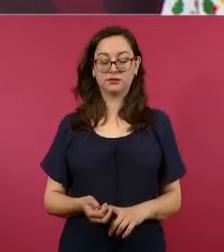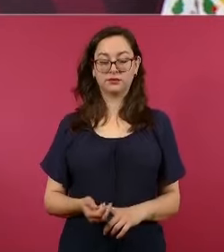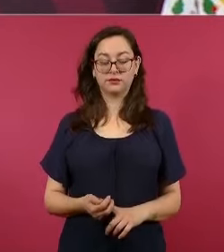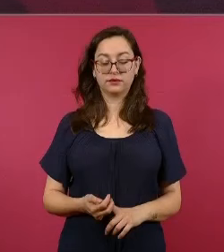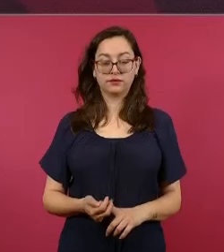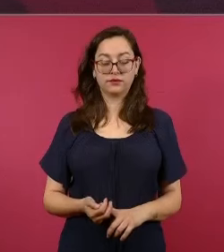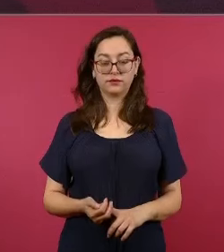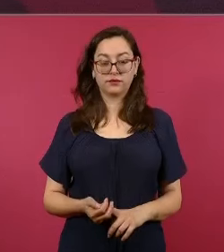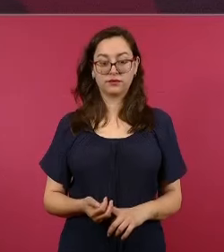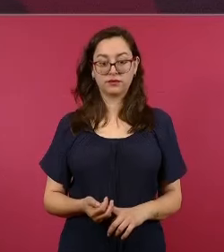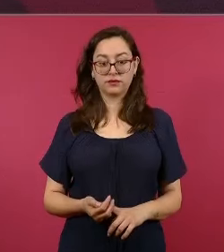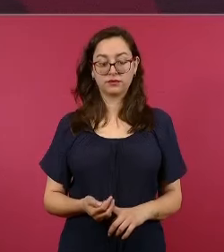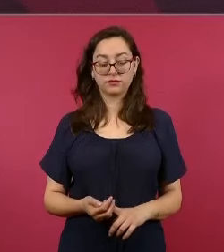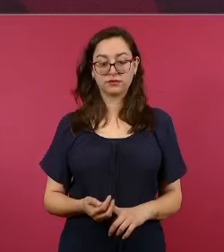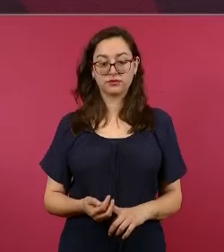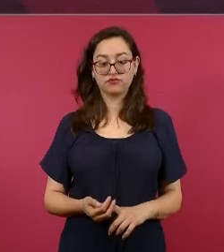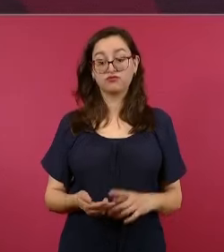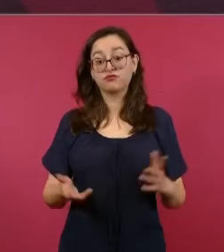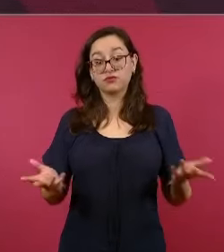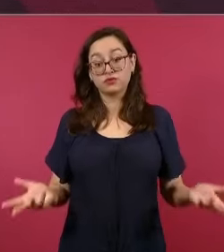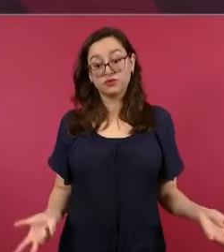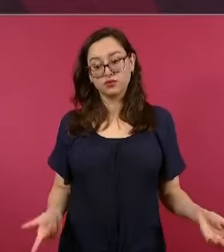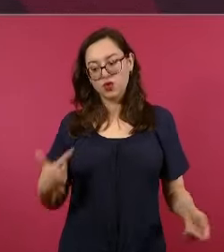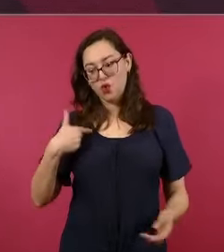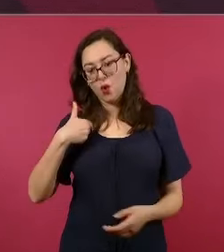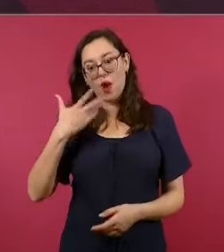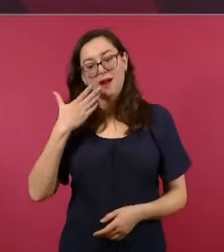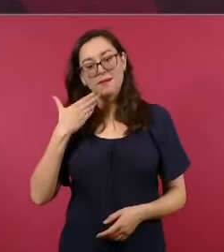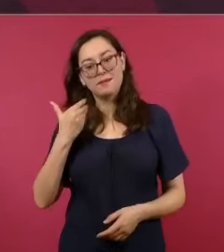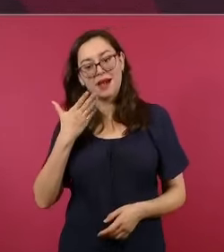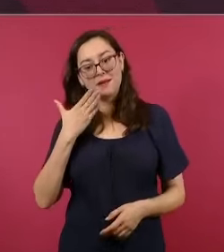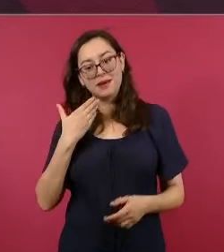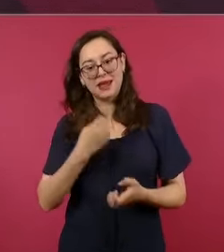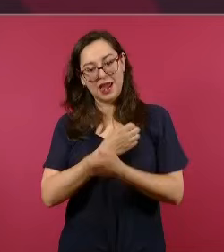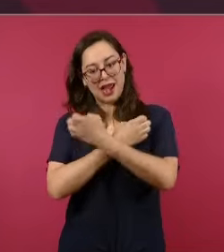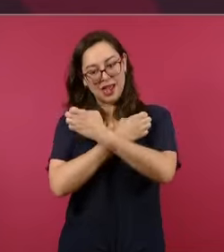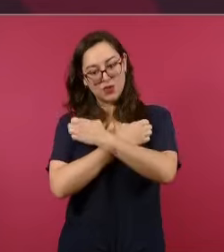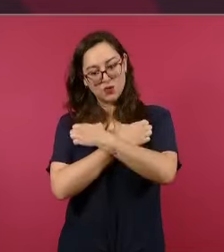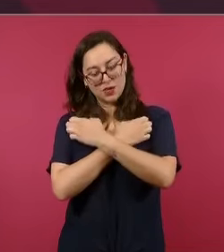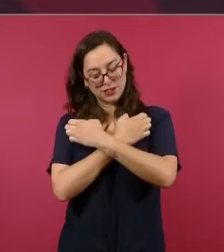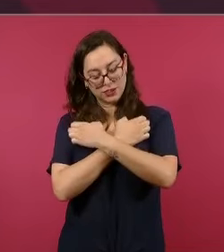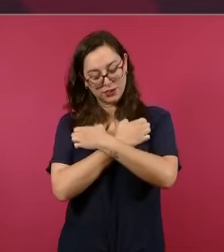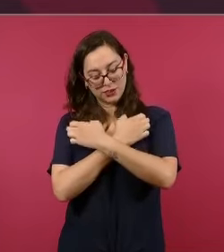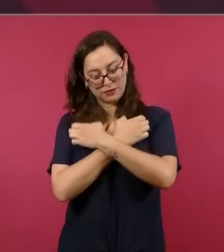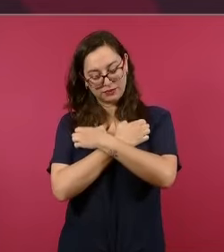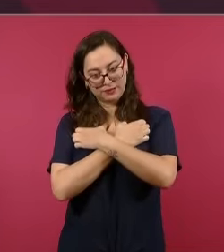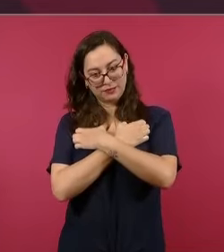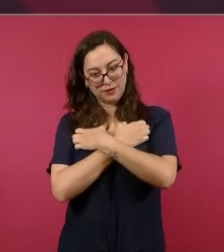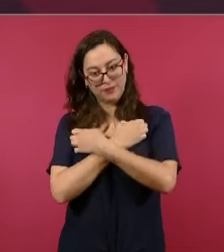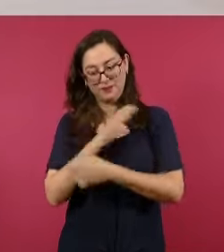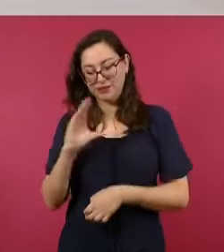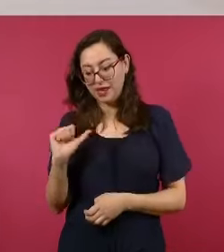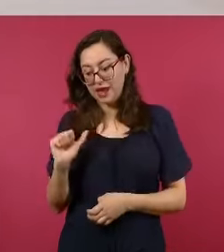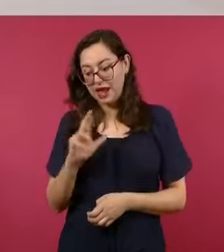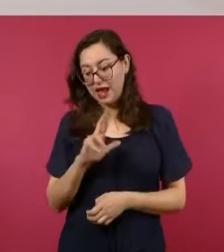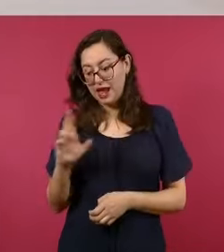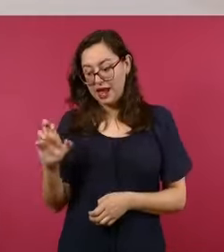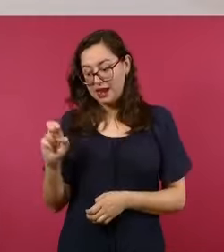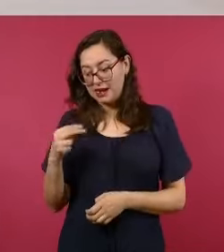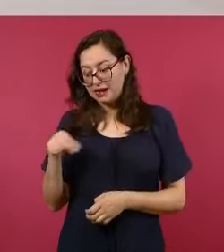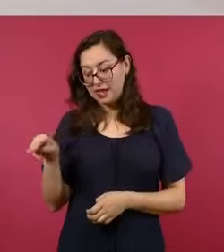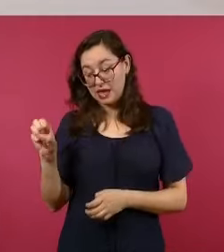no y siguiendo el manual de Carreño este